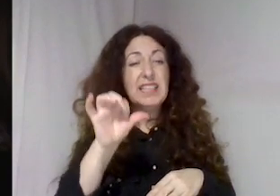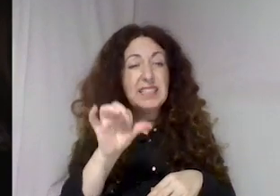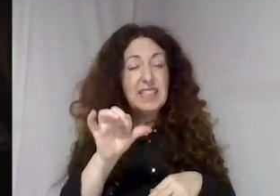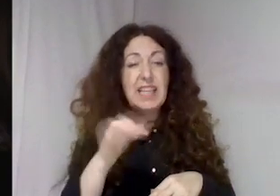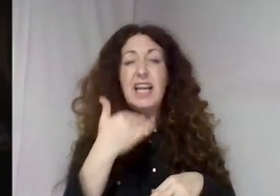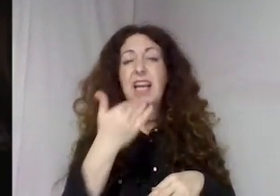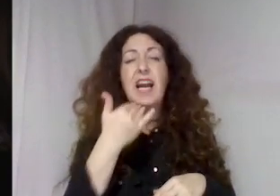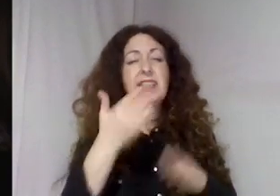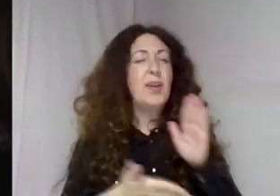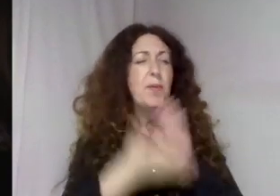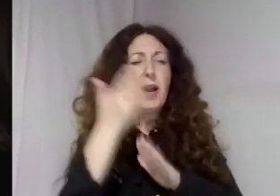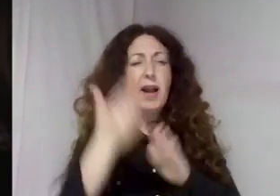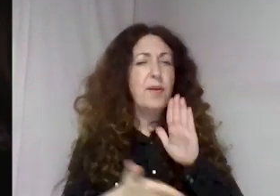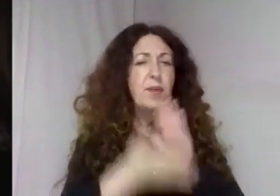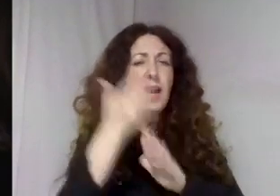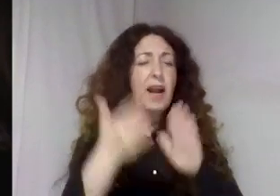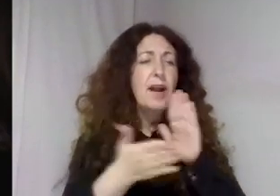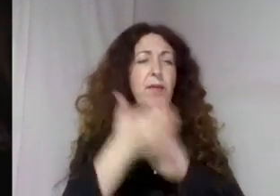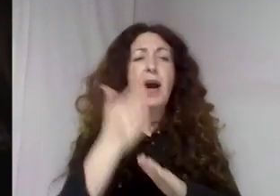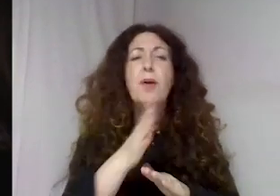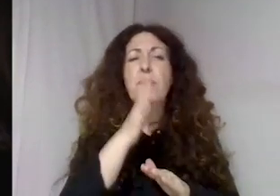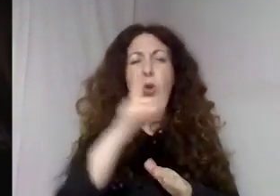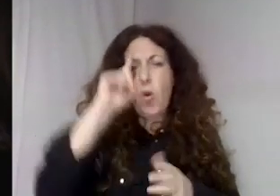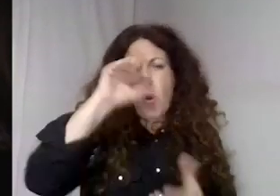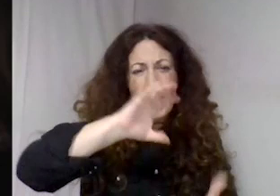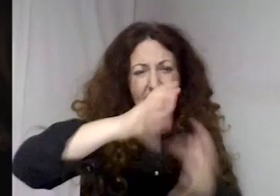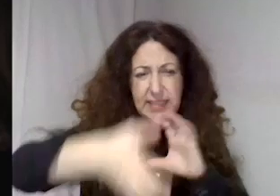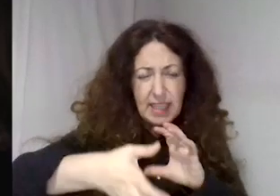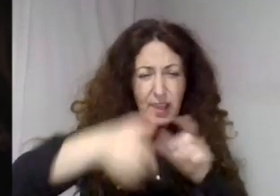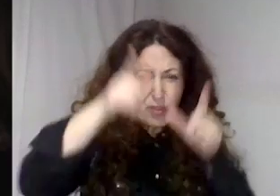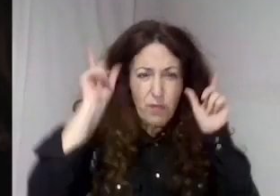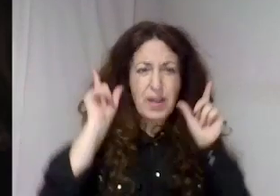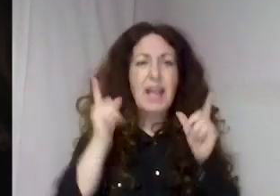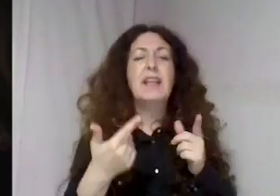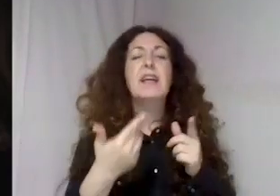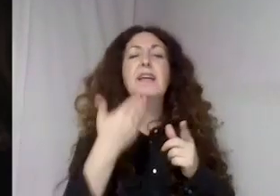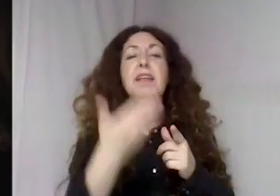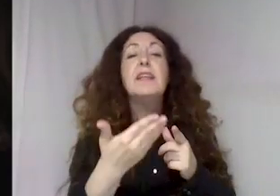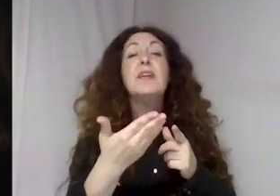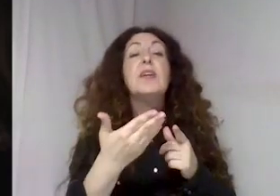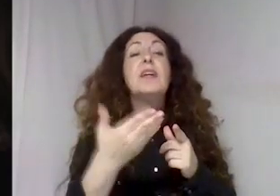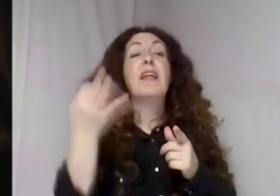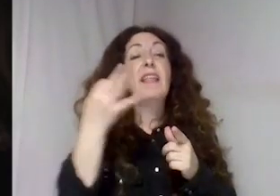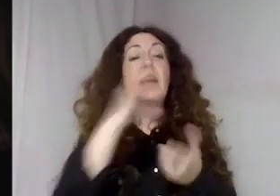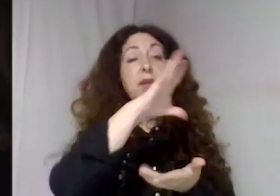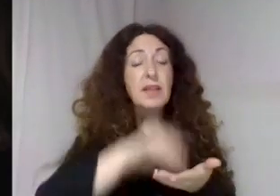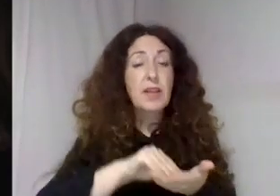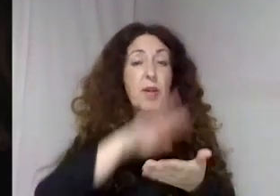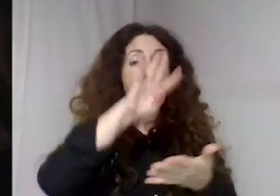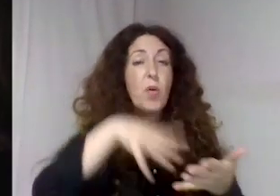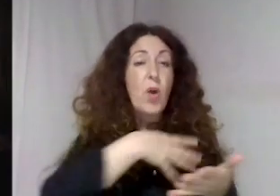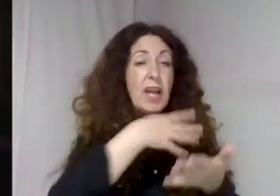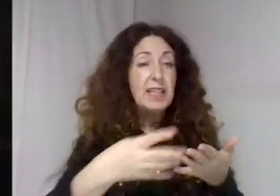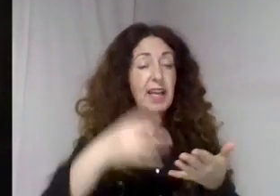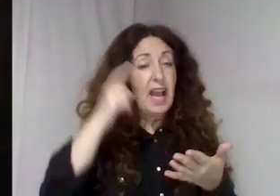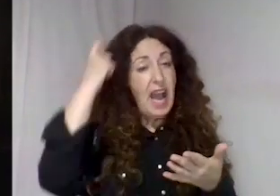el borde superior de que se va a abandonar para siempre, ha provocado que la poiesis se dirija casi de forma esquizofrénica. De ahí